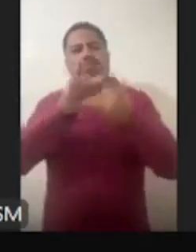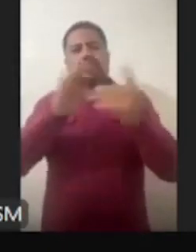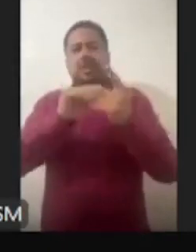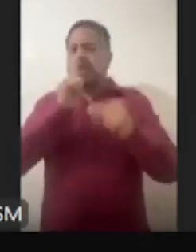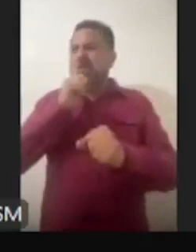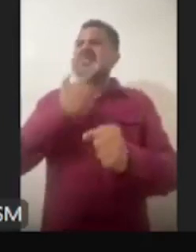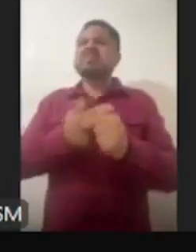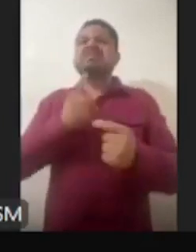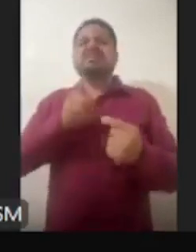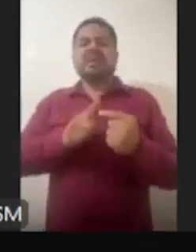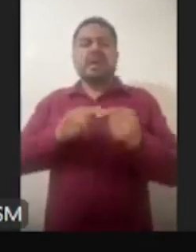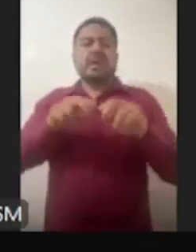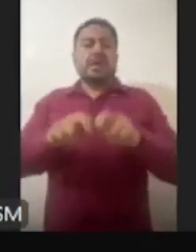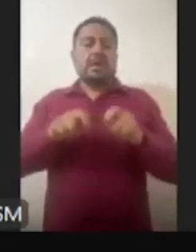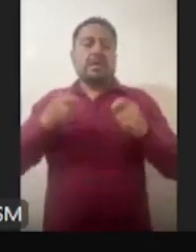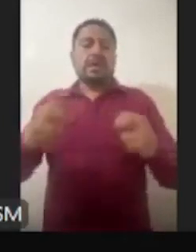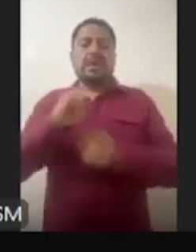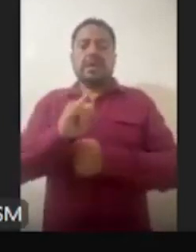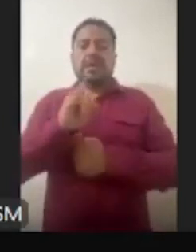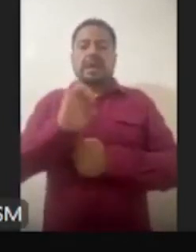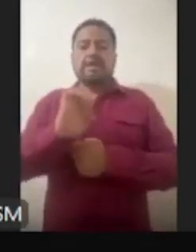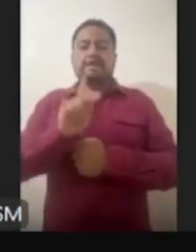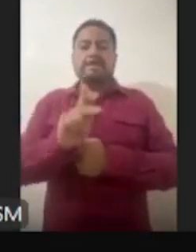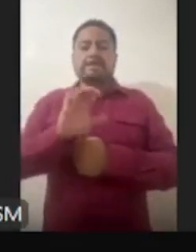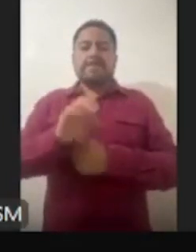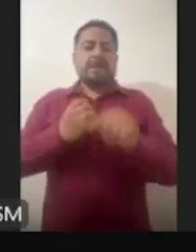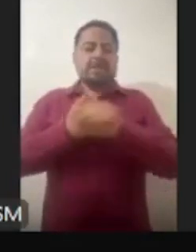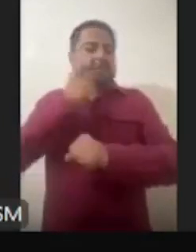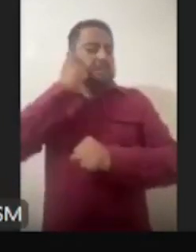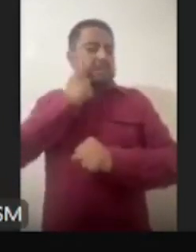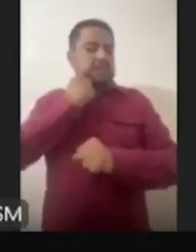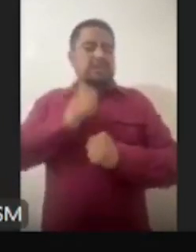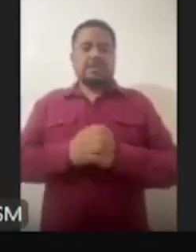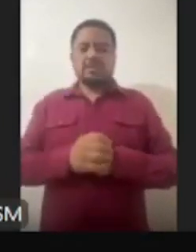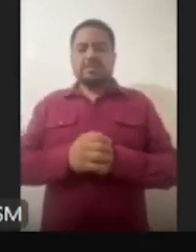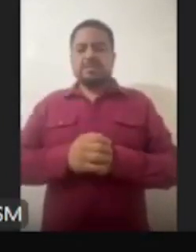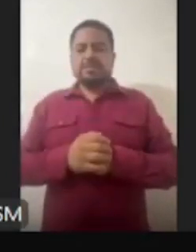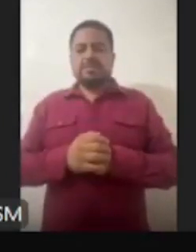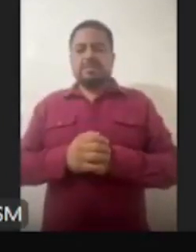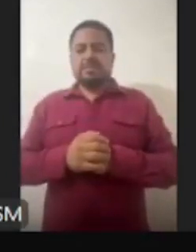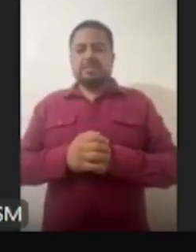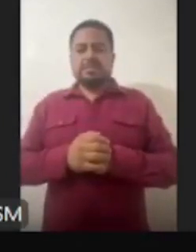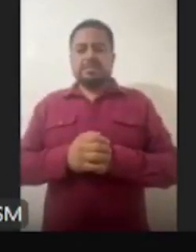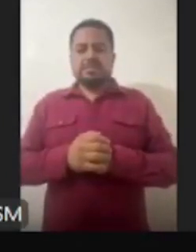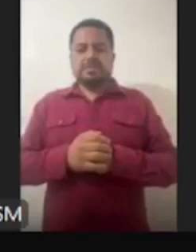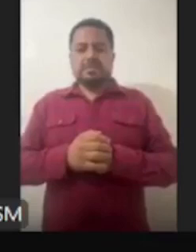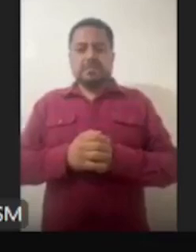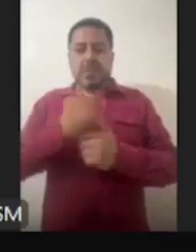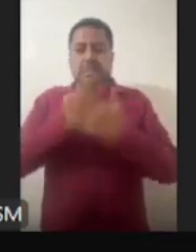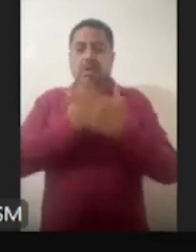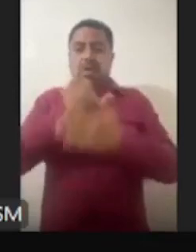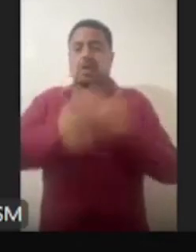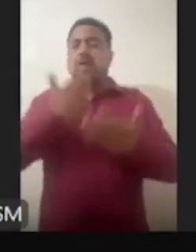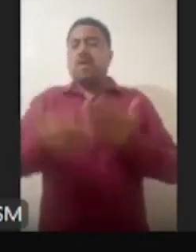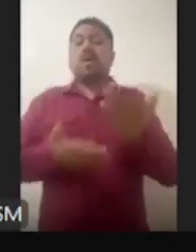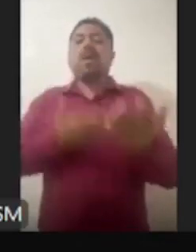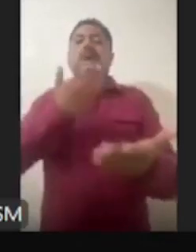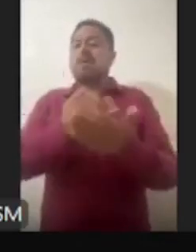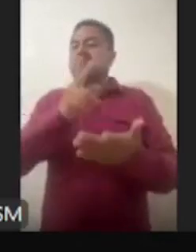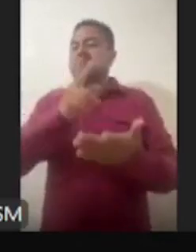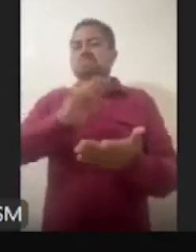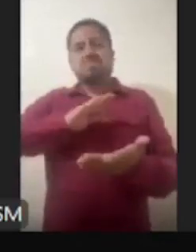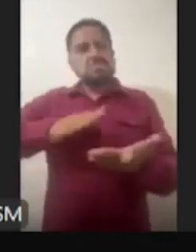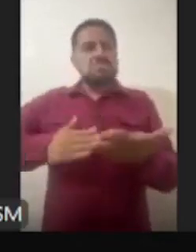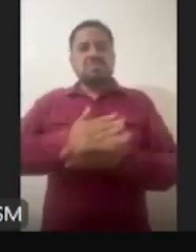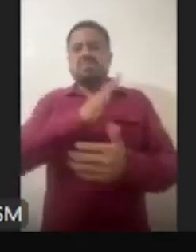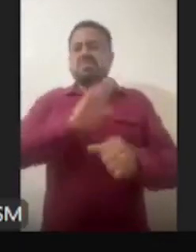General del Instituto Electoral y de Participación Ciudadana del Estado de Guerrero. En el proyecto se propone declarar la improcedencia, en consecuencia de desechar de plano